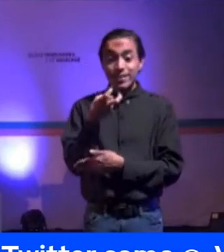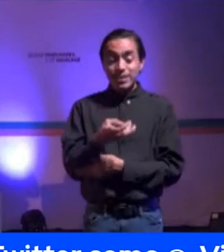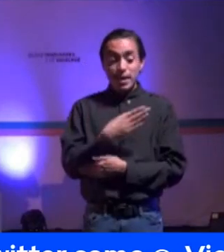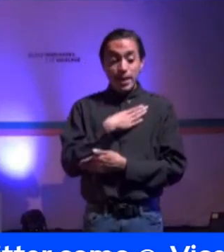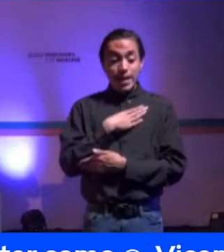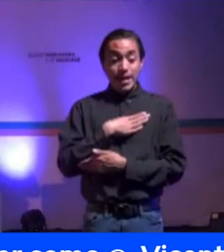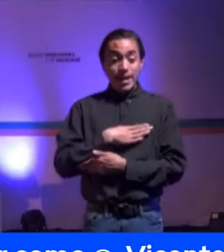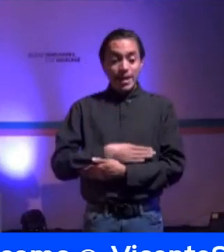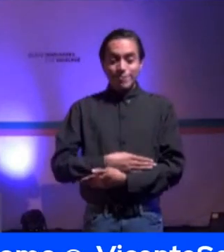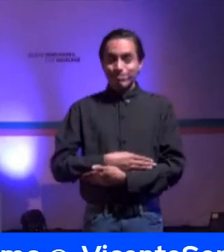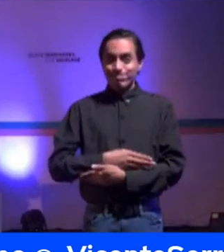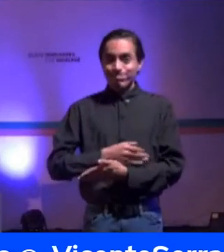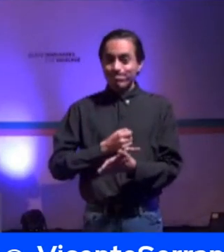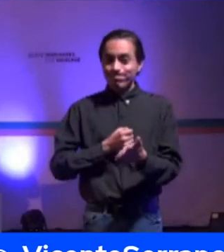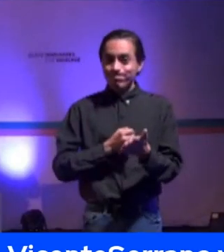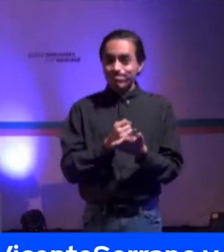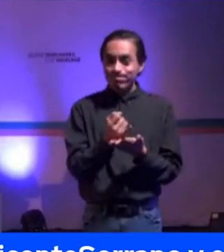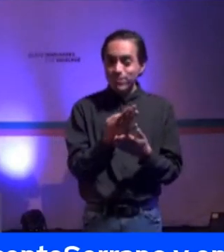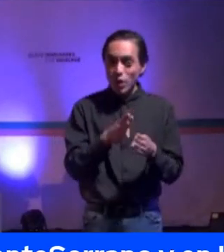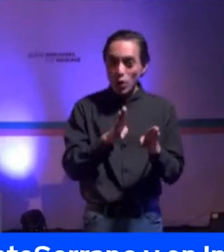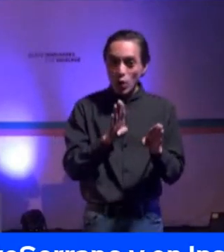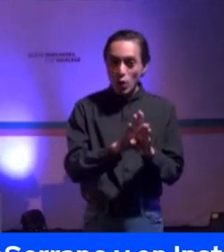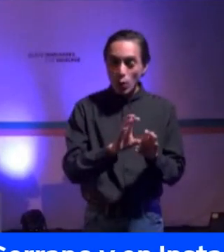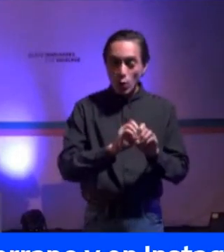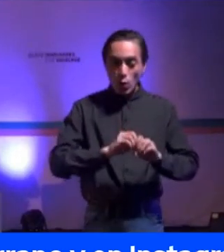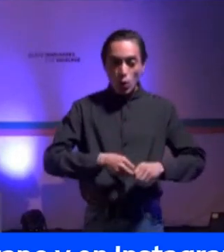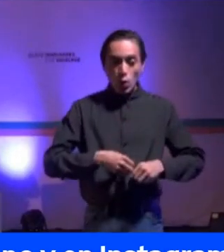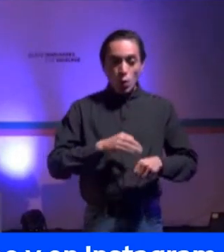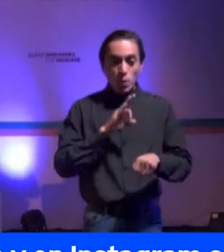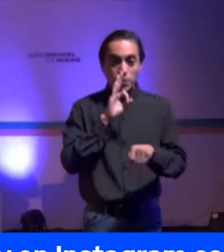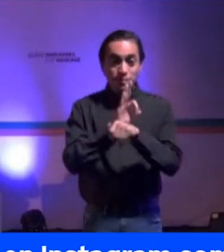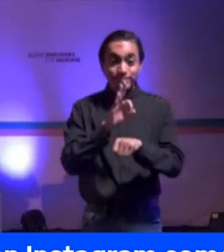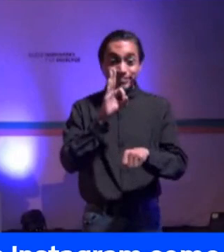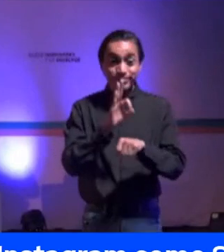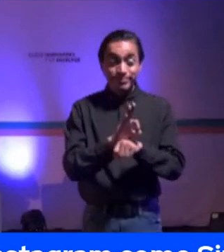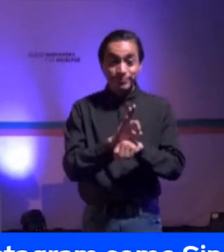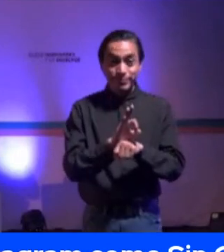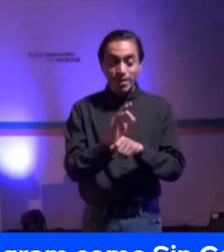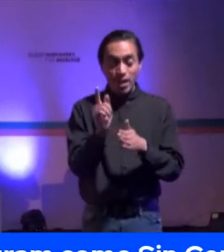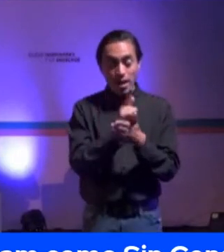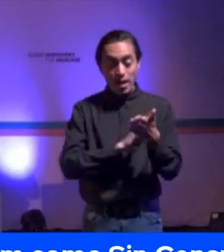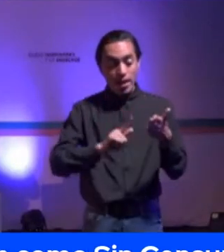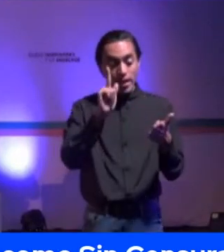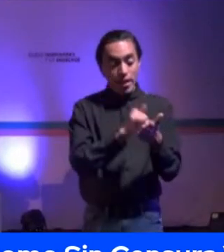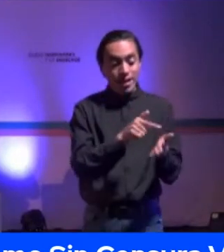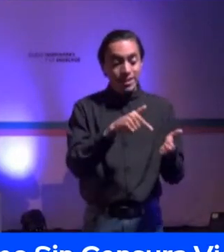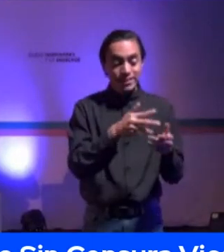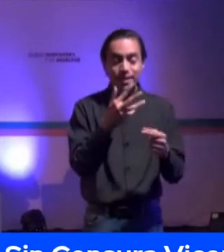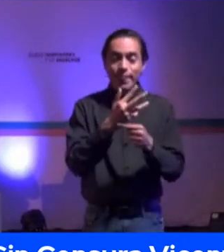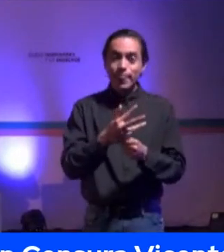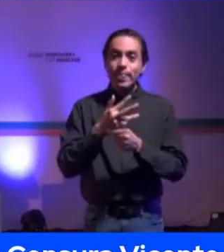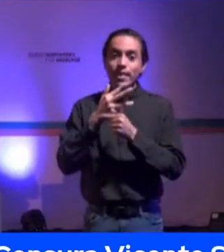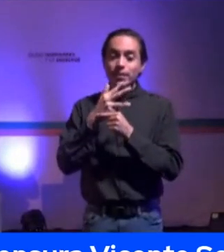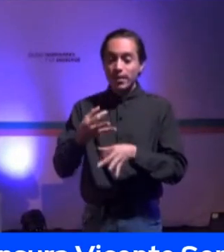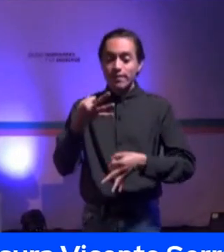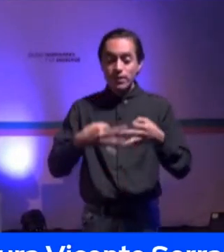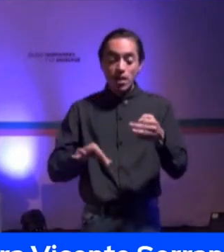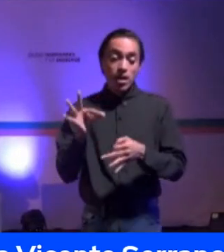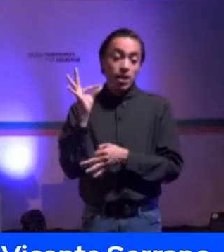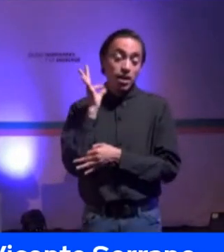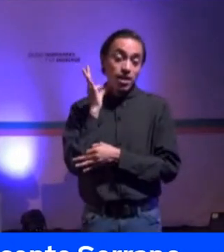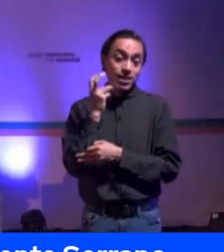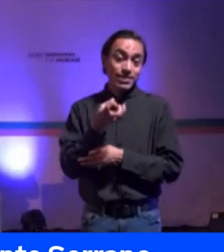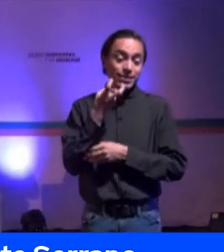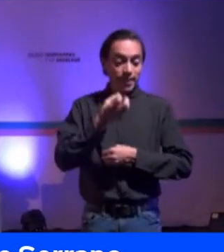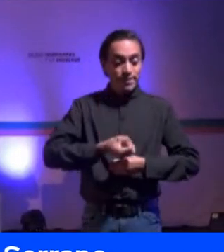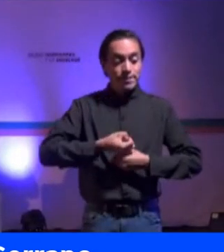impartirla o procurarla, porque eso dice la ley, el Poder Judicial imparte justicia y